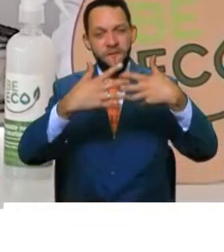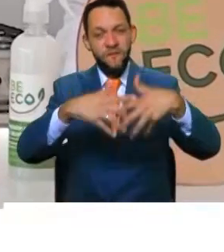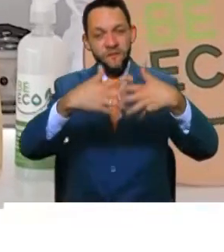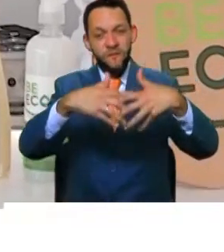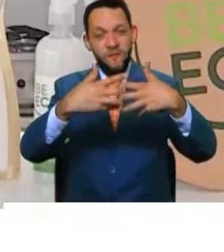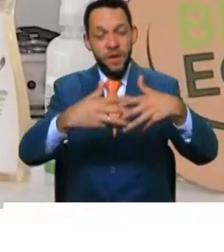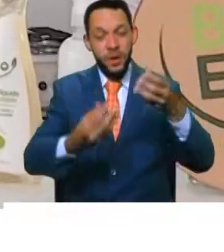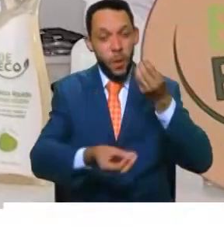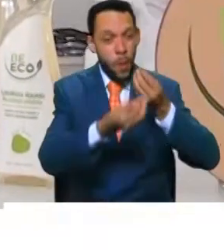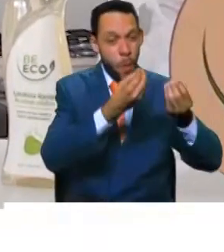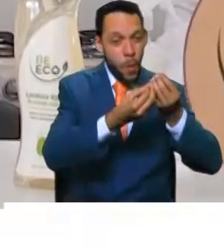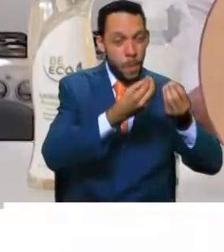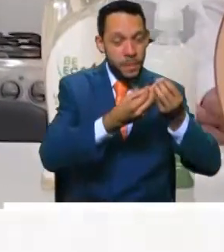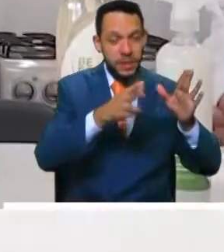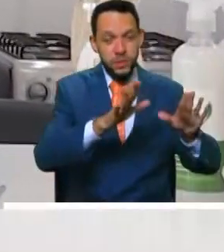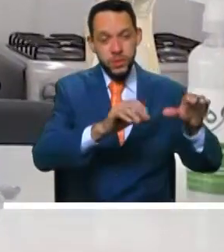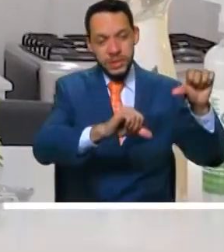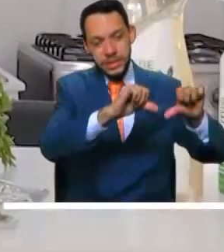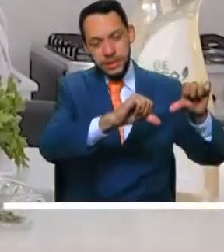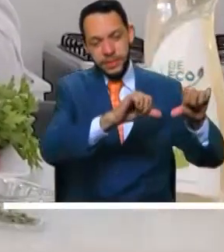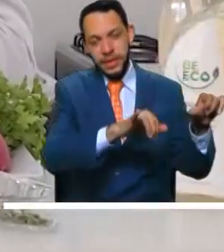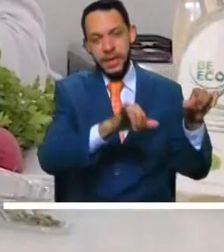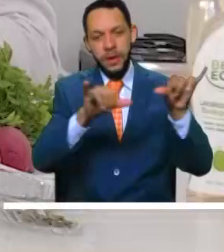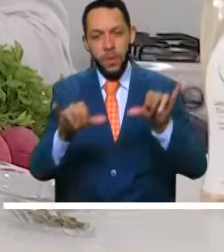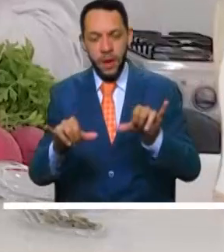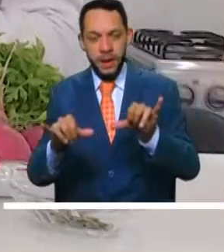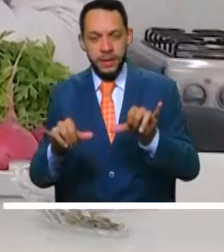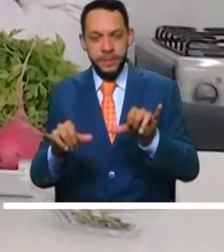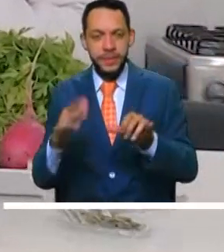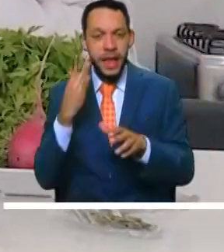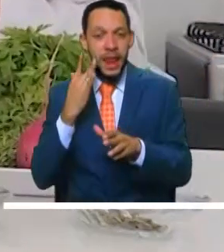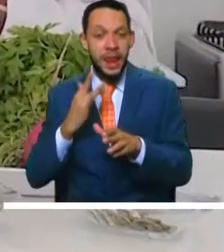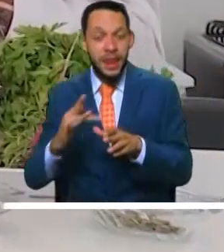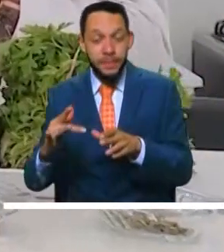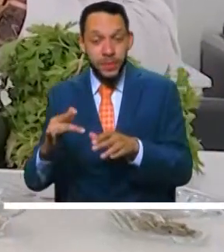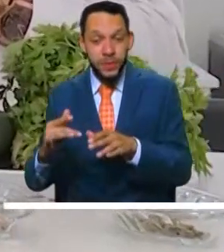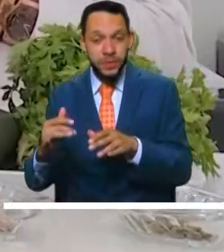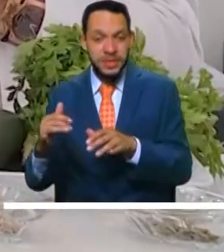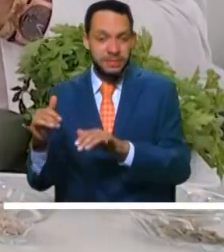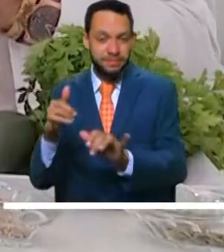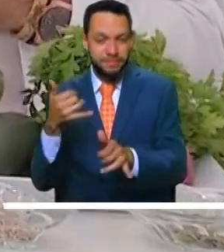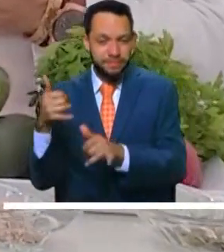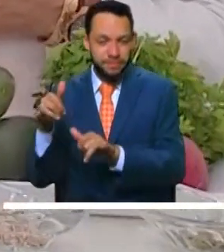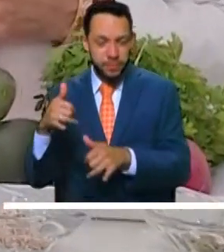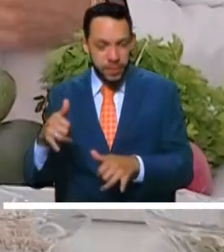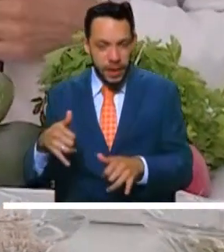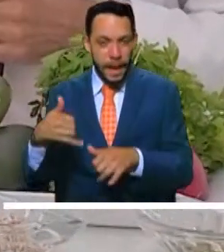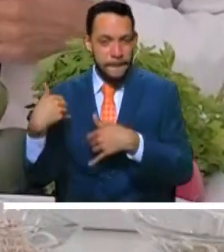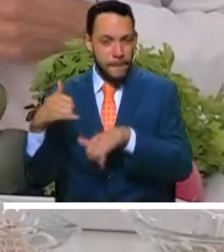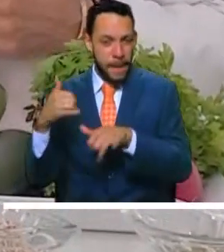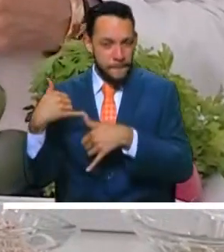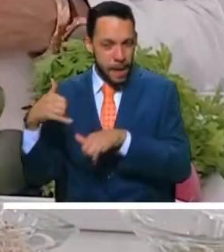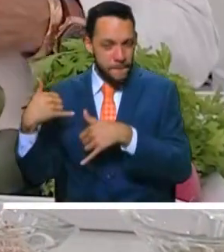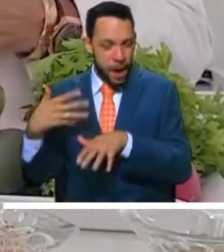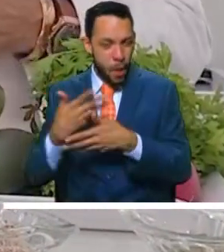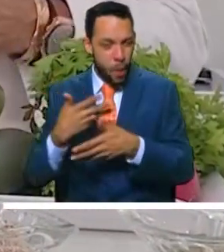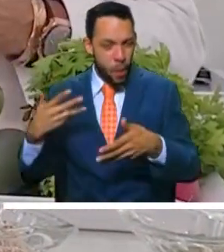mayoría, prácticamente todos los productos de aseo contienen productos químicos que a la larga son los